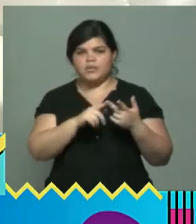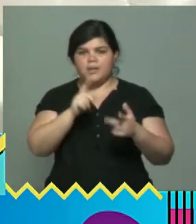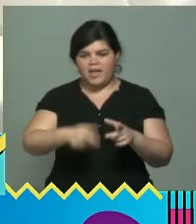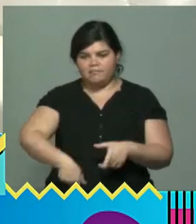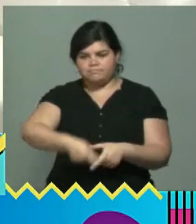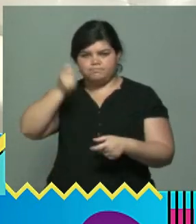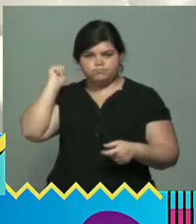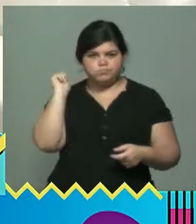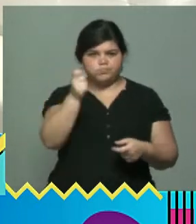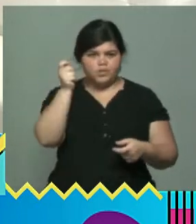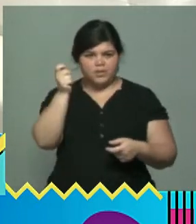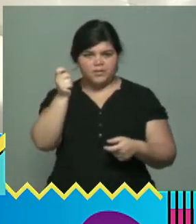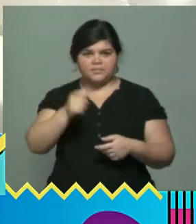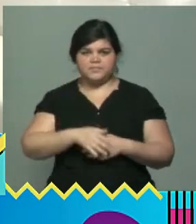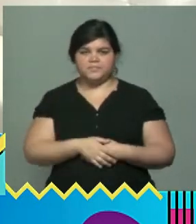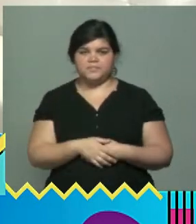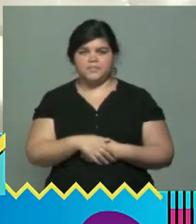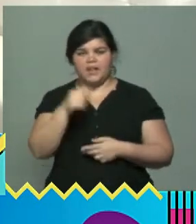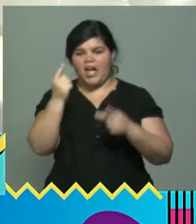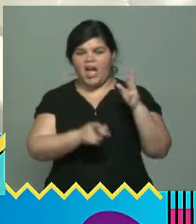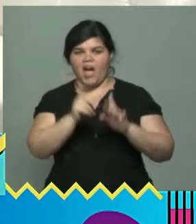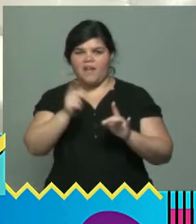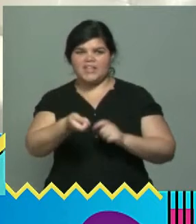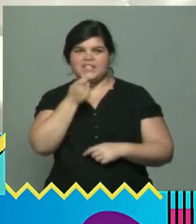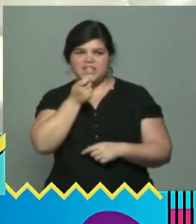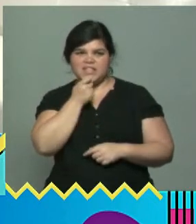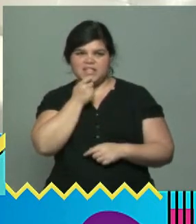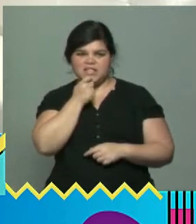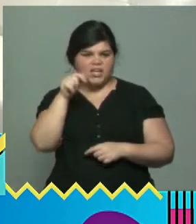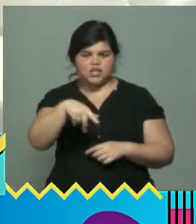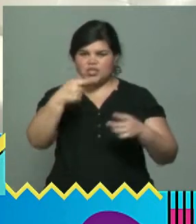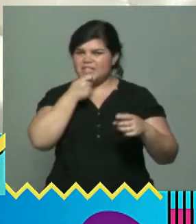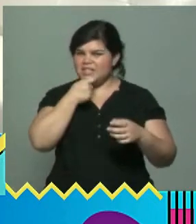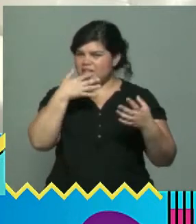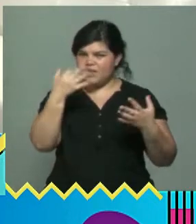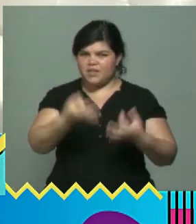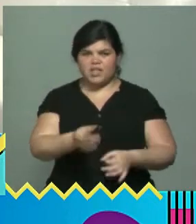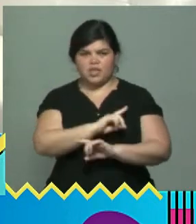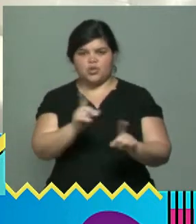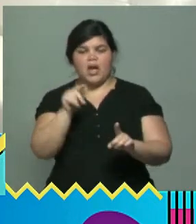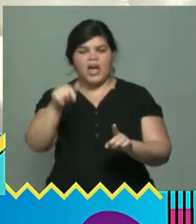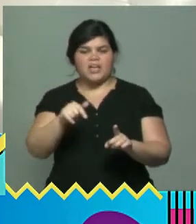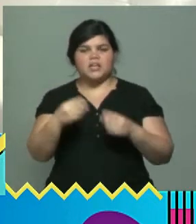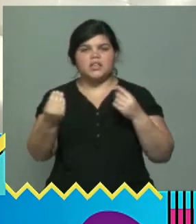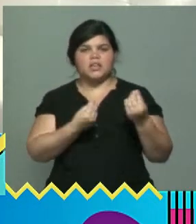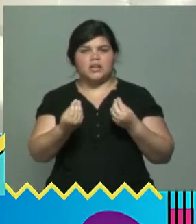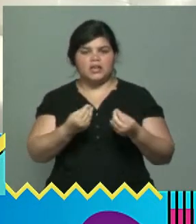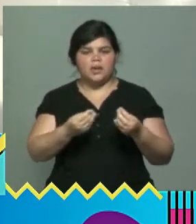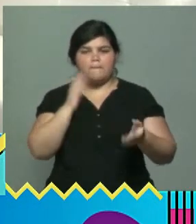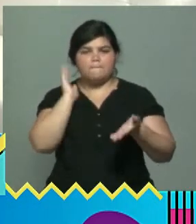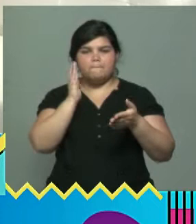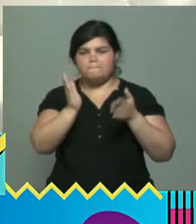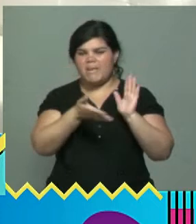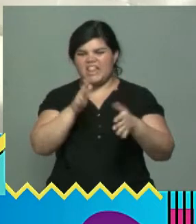chancletazo. Bueno, esas cosas que a veces se toman a chiste no son chiste. Vamos a estar hablando del maltrato infantil, por qué lo naturalizamos y cómo se